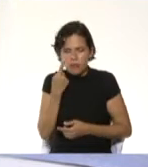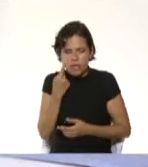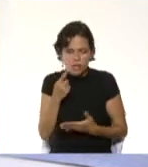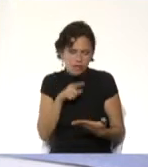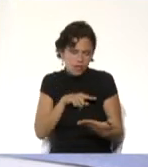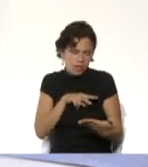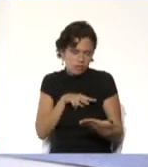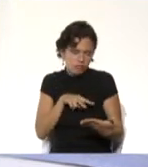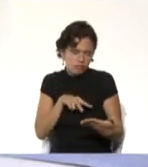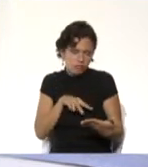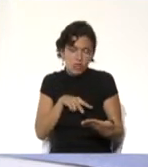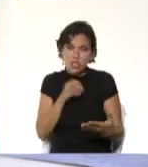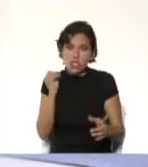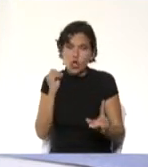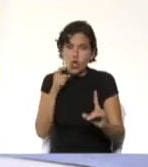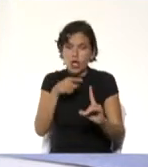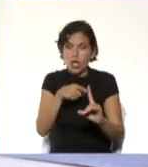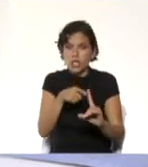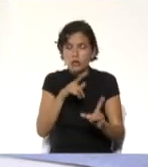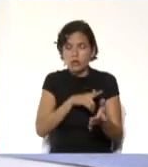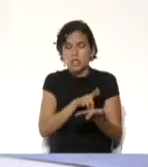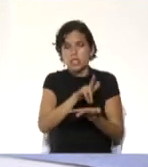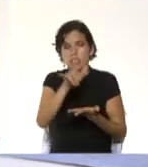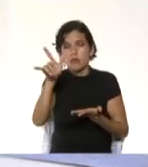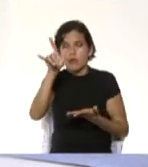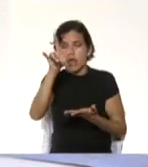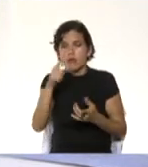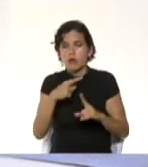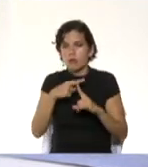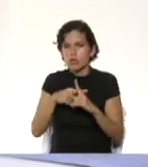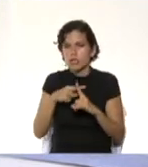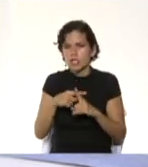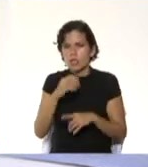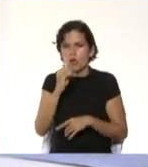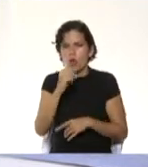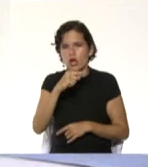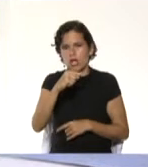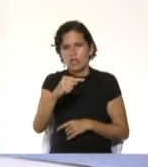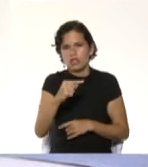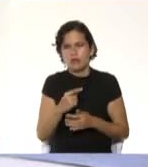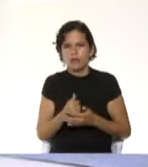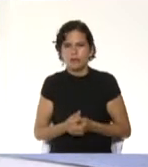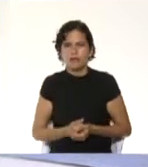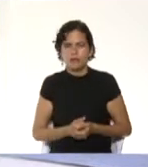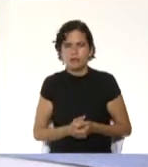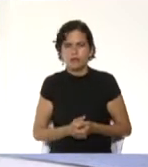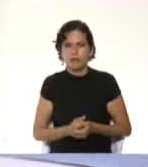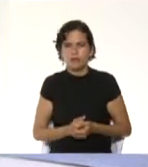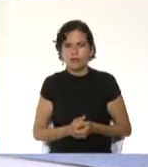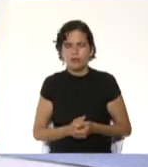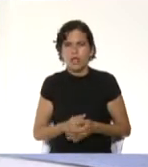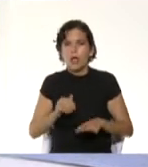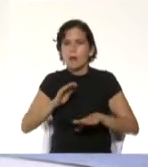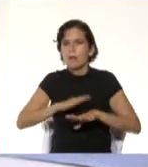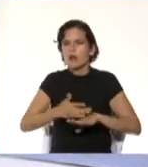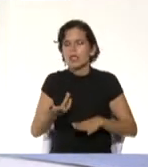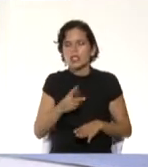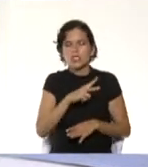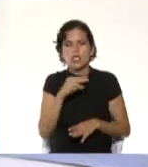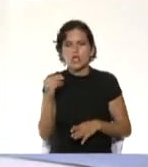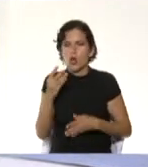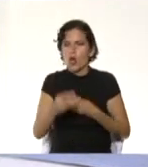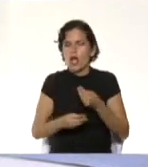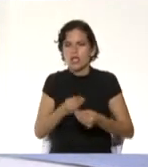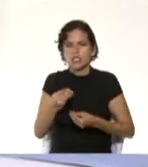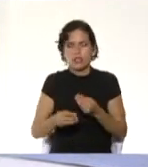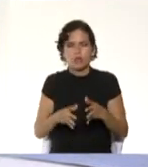y verificar si los objetivos de ese viaje al estado Amazonas fueron positivos o fueron negativos, ¿sí?